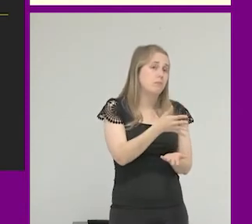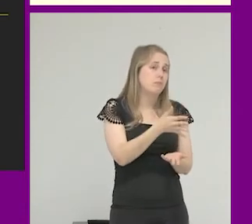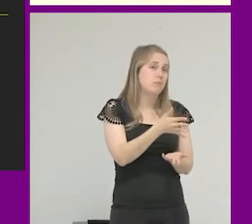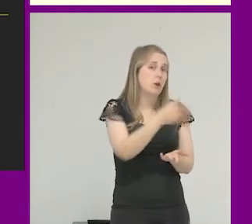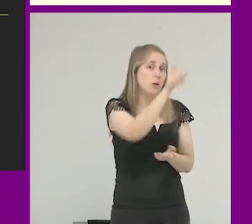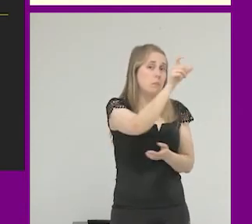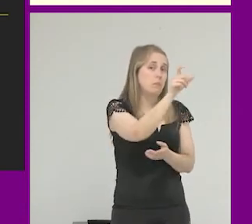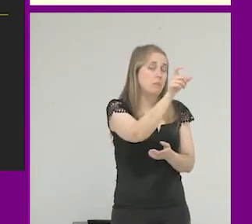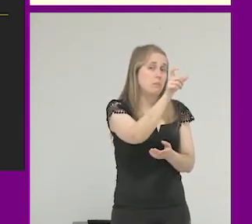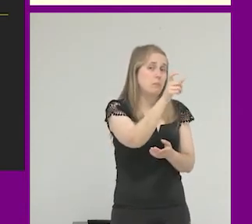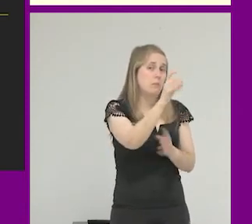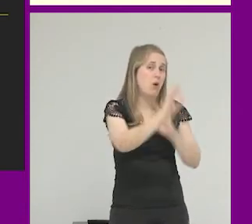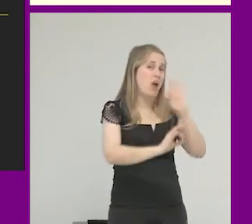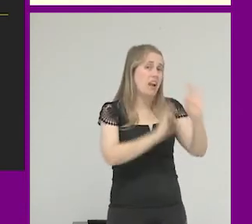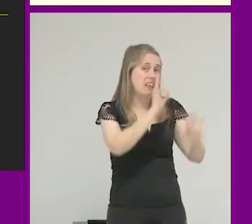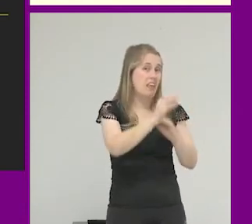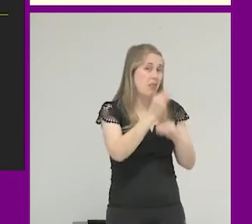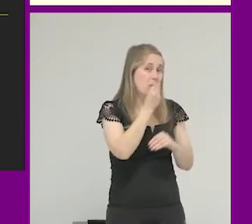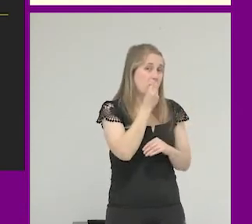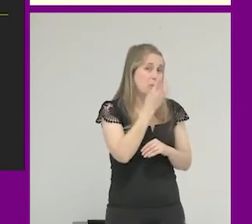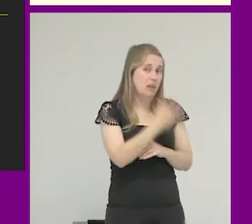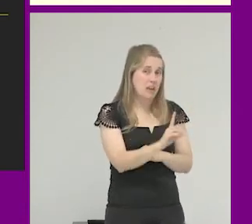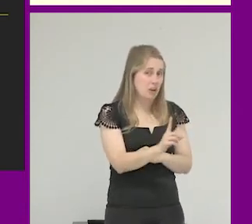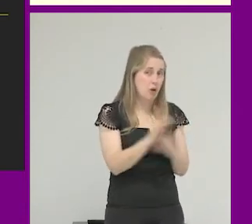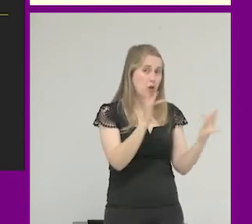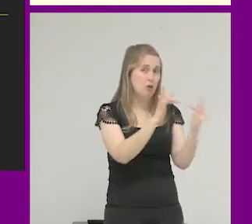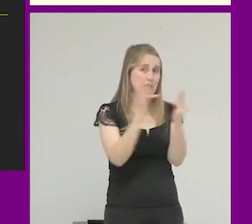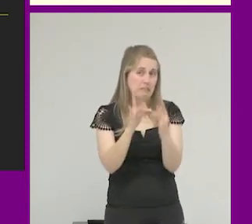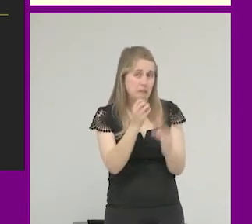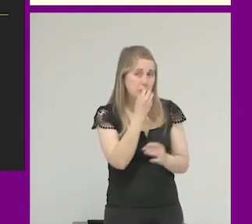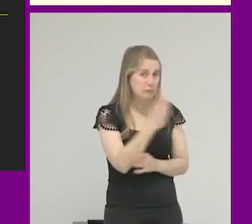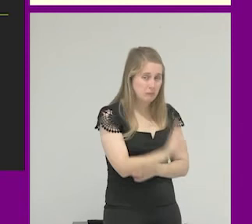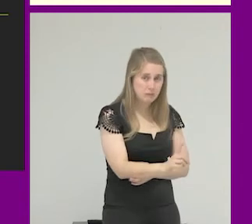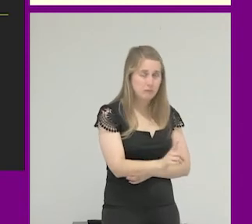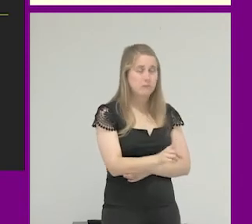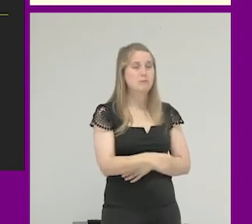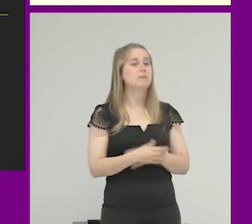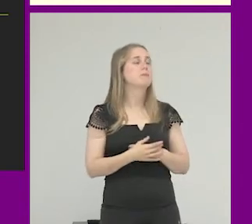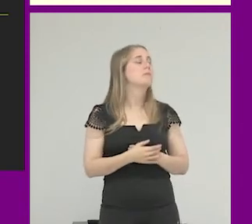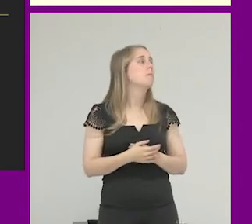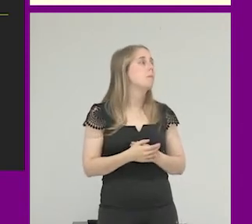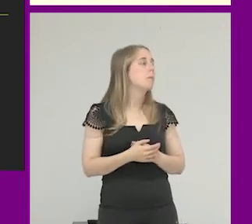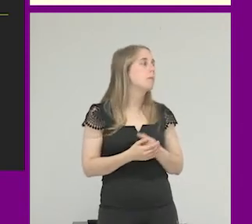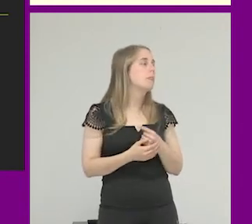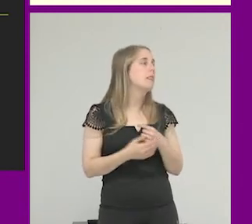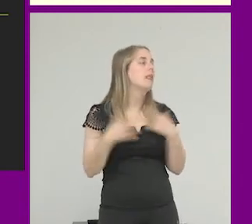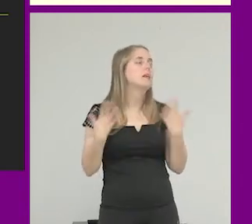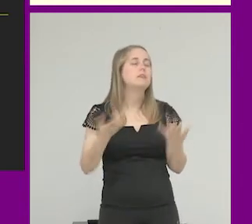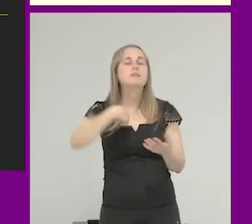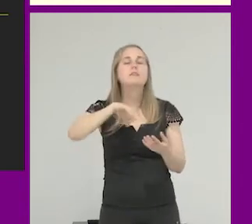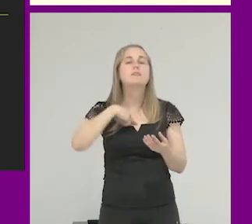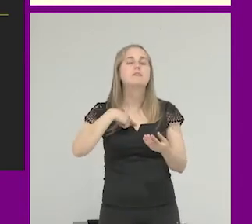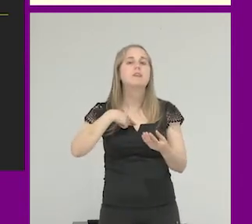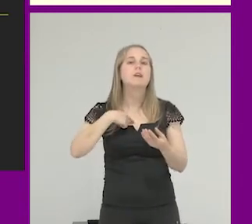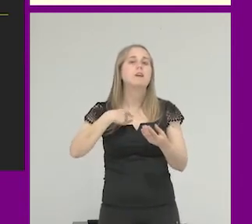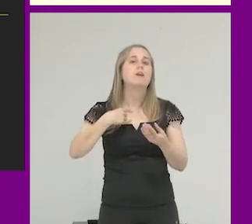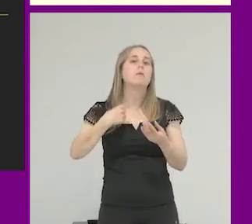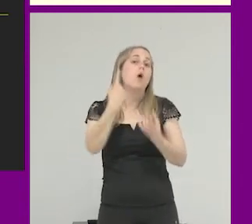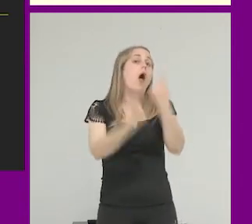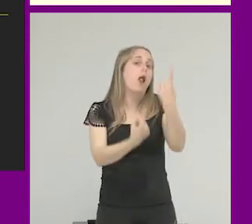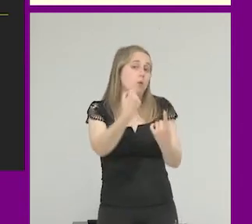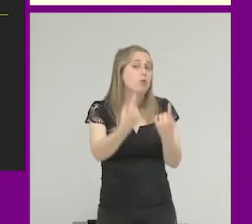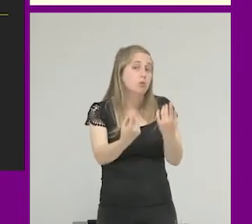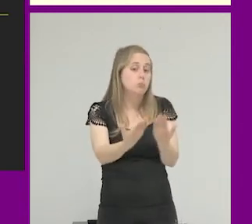ez dagoela oso ondo konektatua. Orduan, egin genuena, izan, bueno, jaso genituen